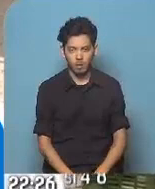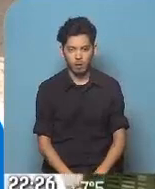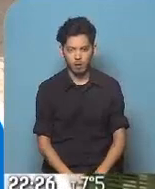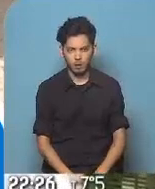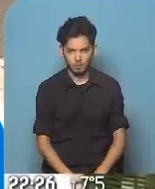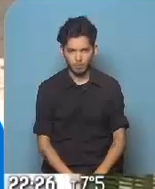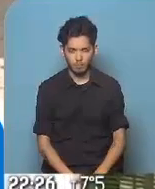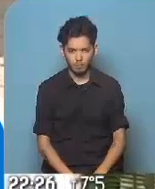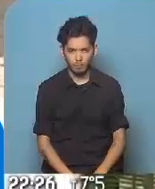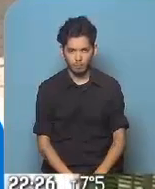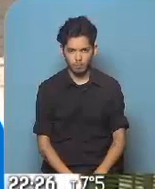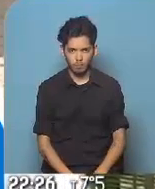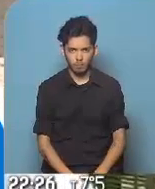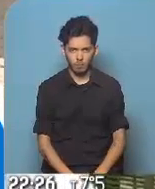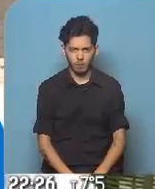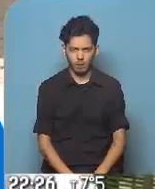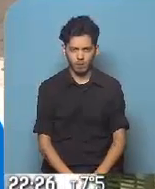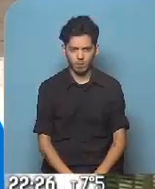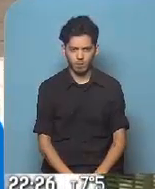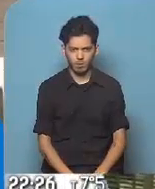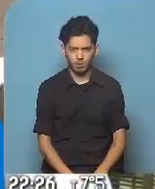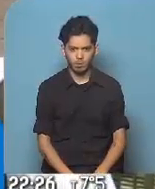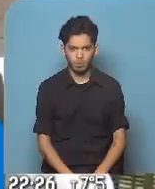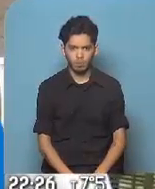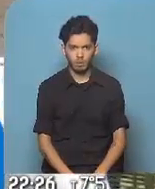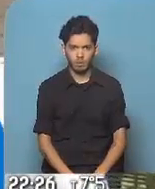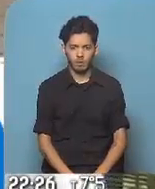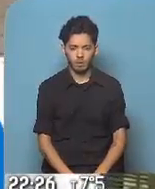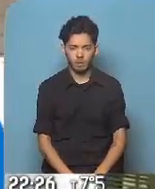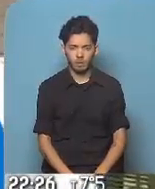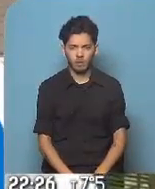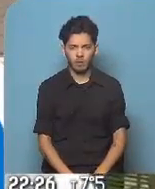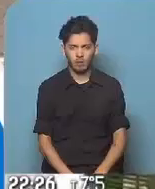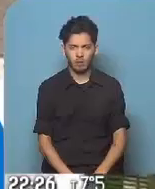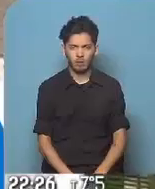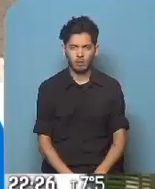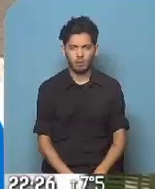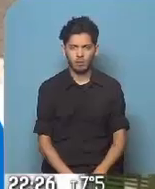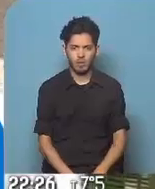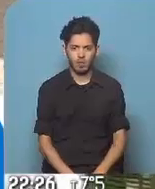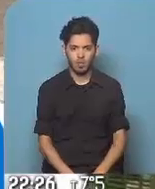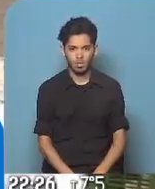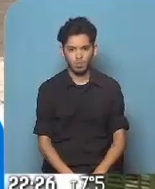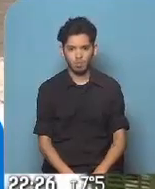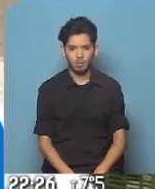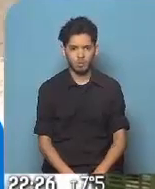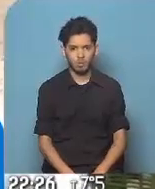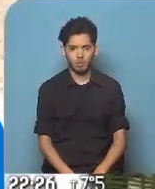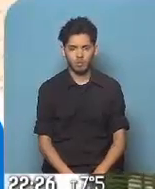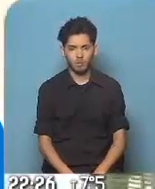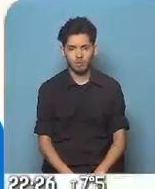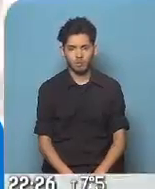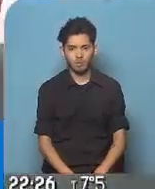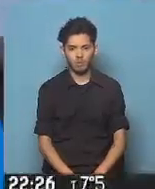starke Gesetze finden, damit solche Kriminalität nicht wieder